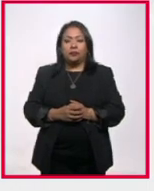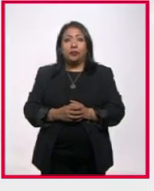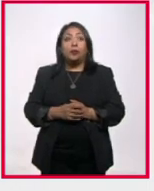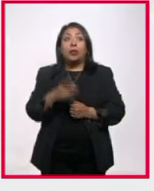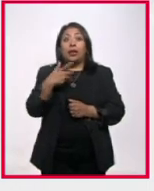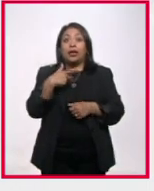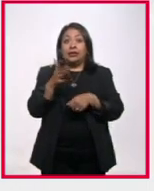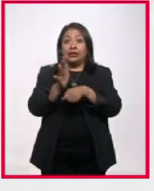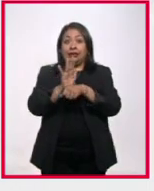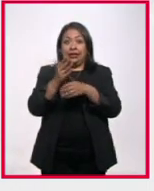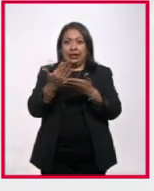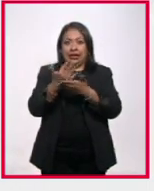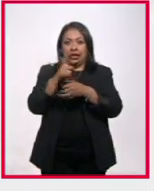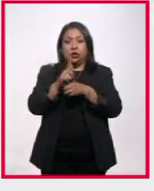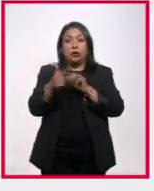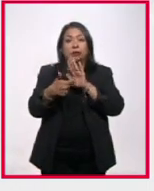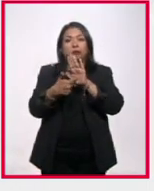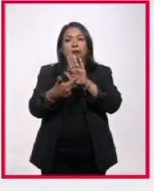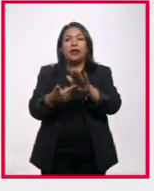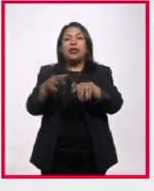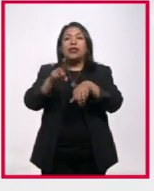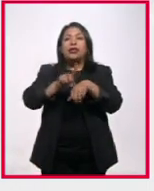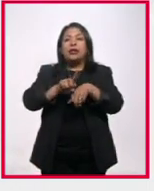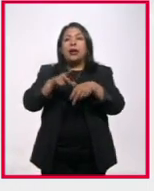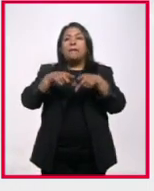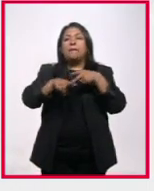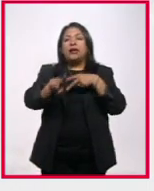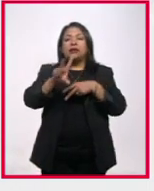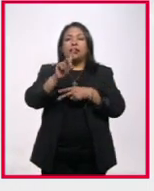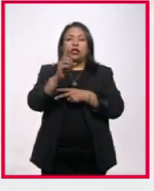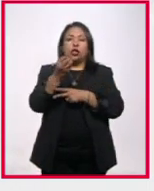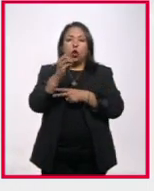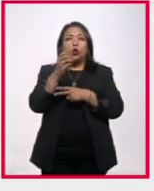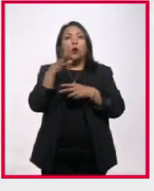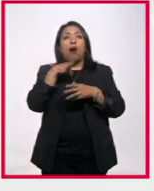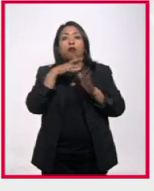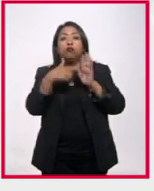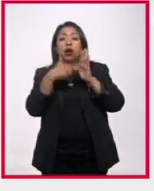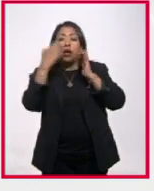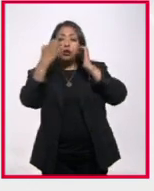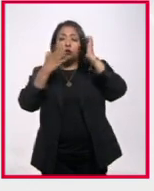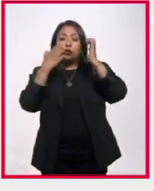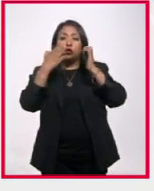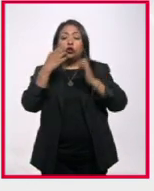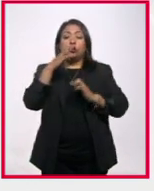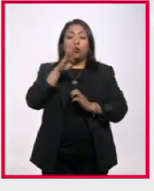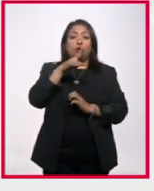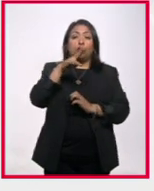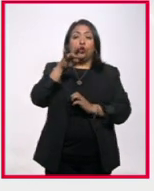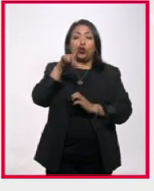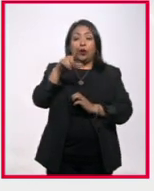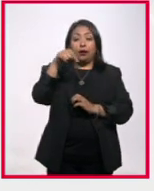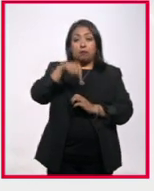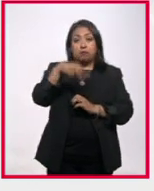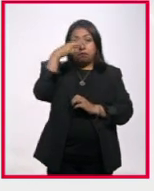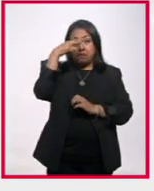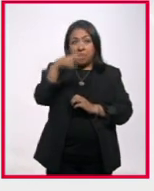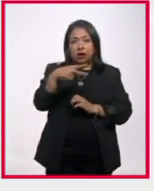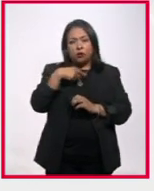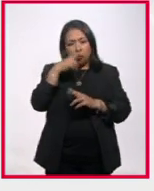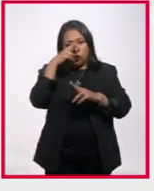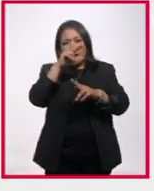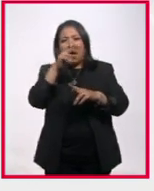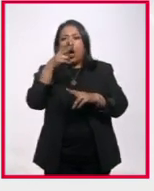La Cineteca Nacional presenta a partir del 30 de octubre la exposición Buñuel en México, un homenaje al maestro del